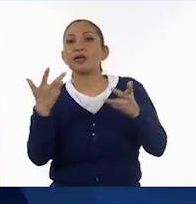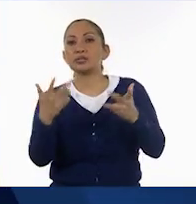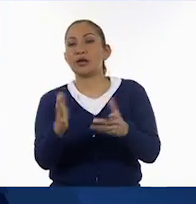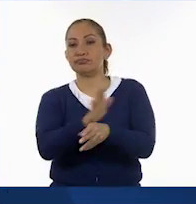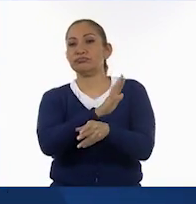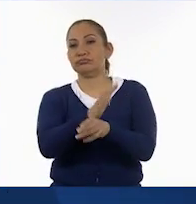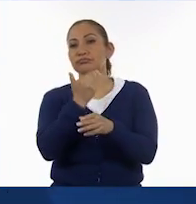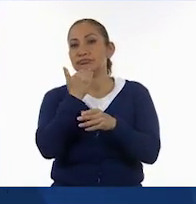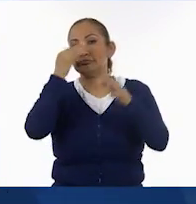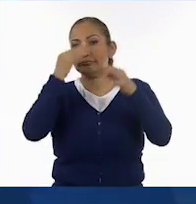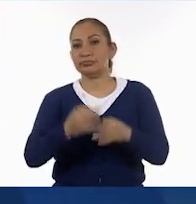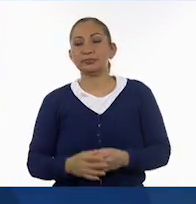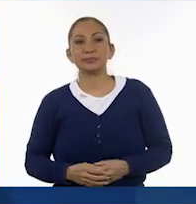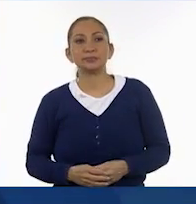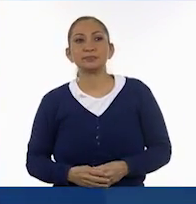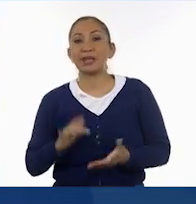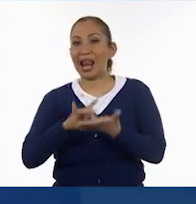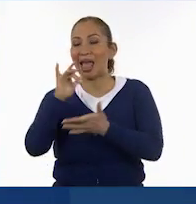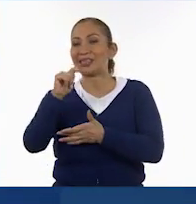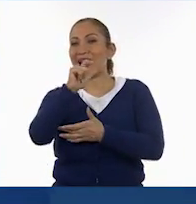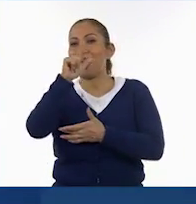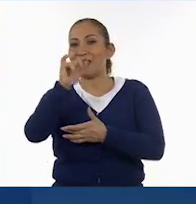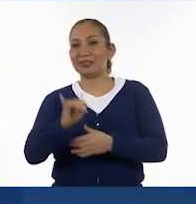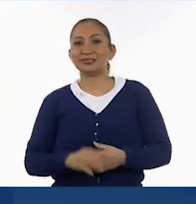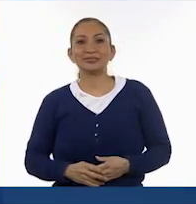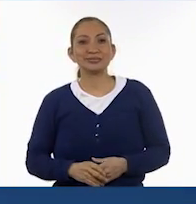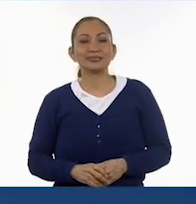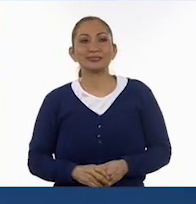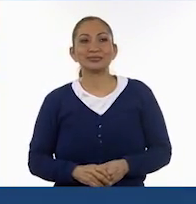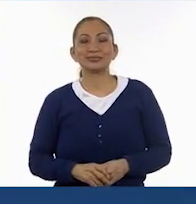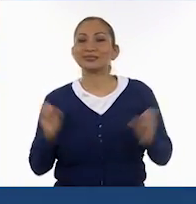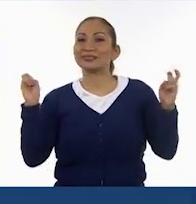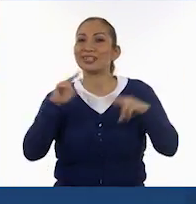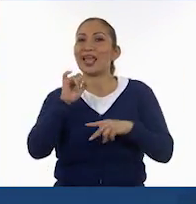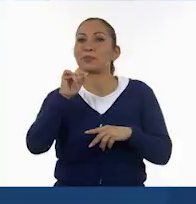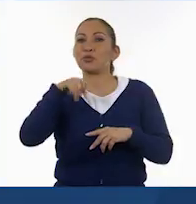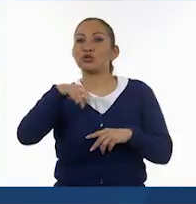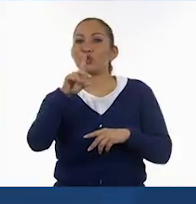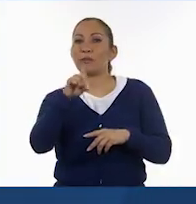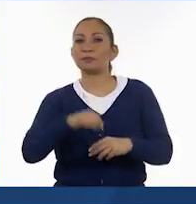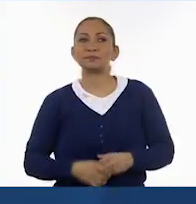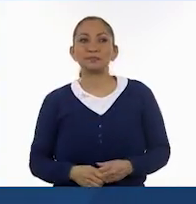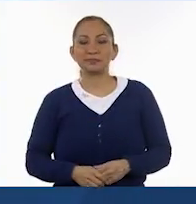su bienestar. Gracias, Tlali. Hasta pronto, Edmundo.